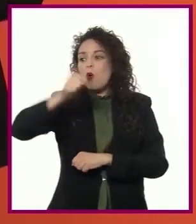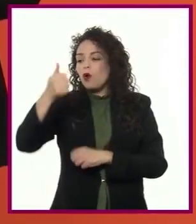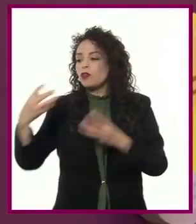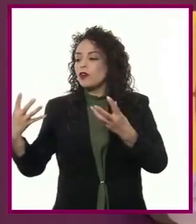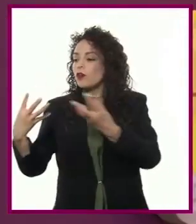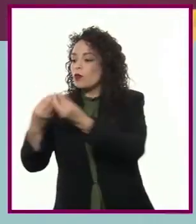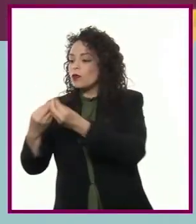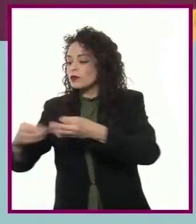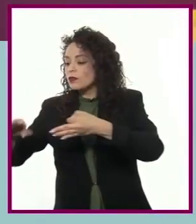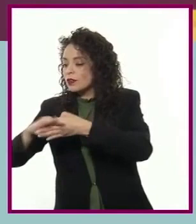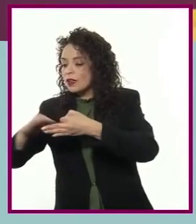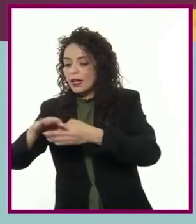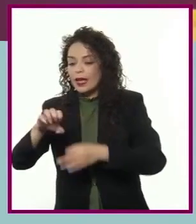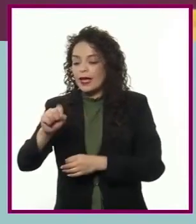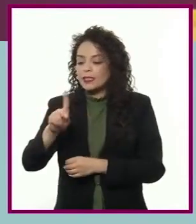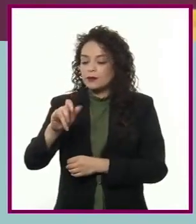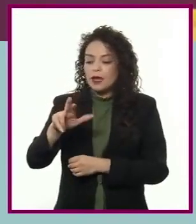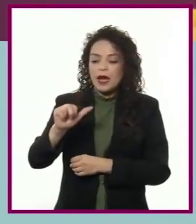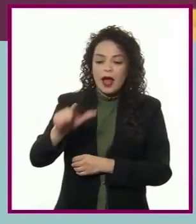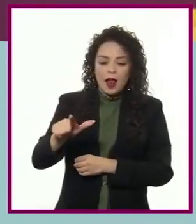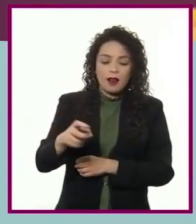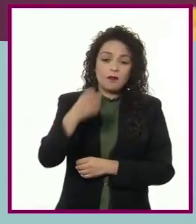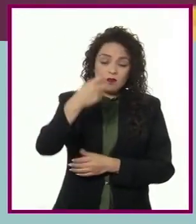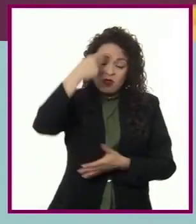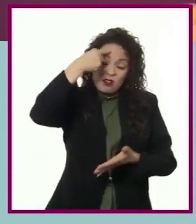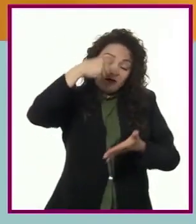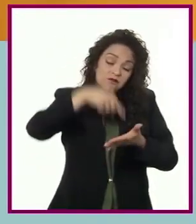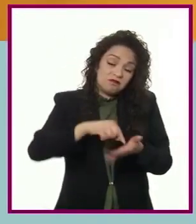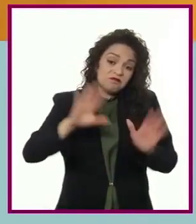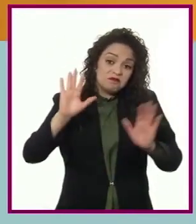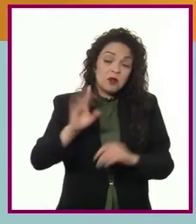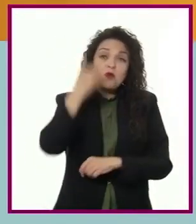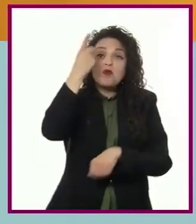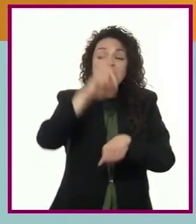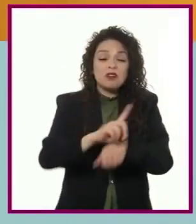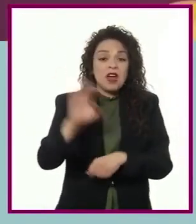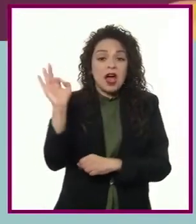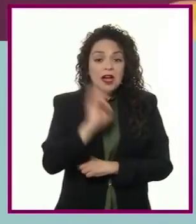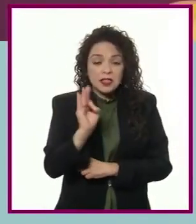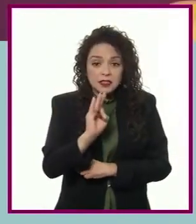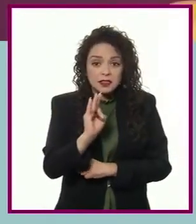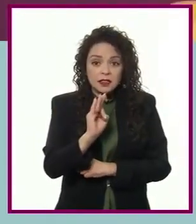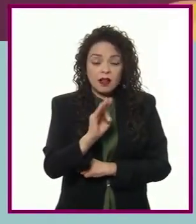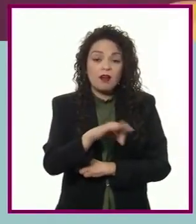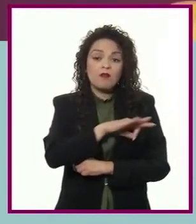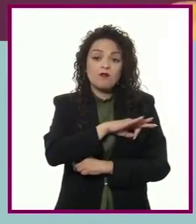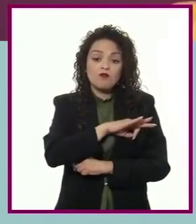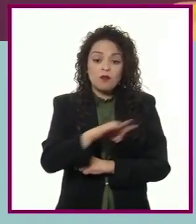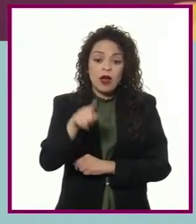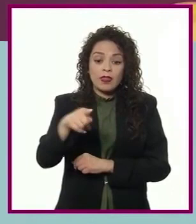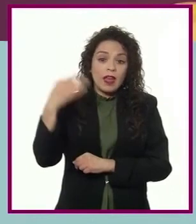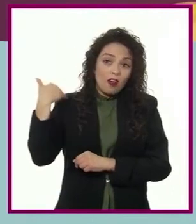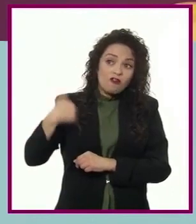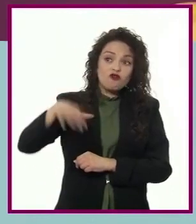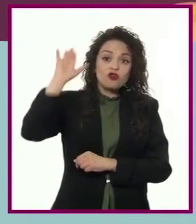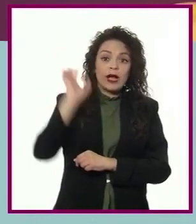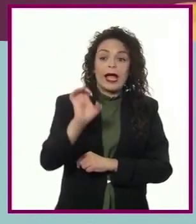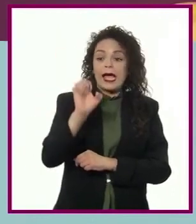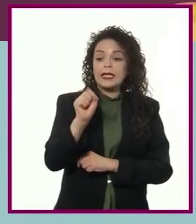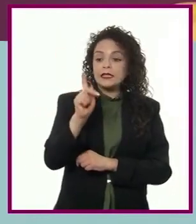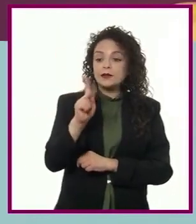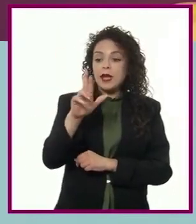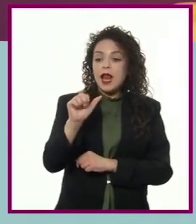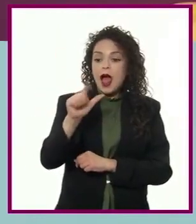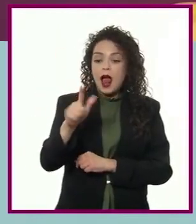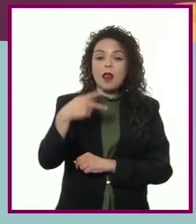espirales, y se estima que en algún momento las galaxias lenticulares fueron galaxias espirales y